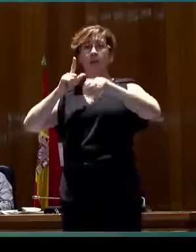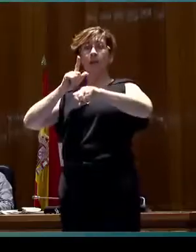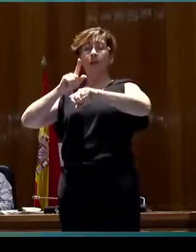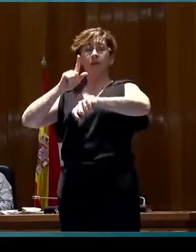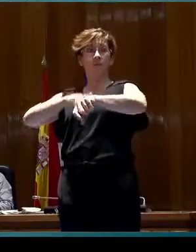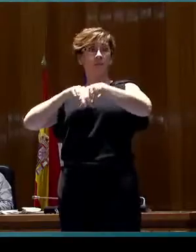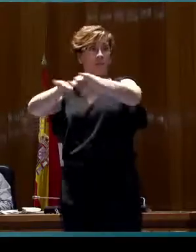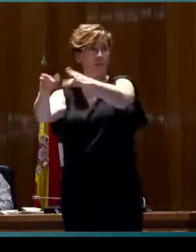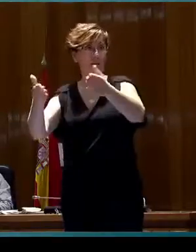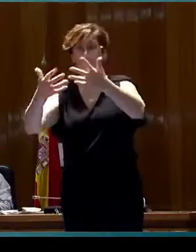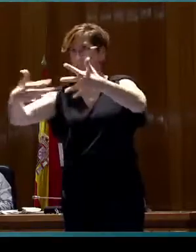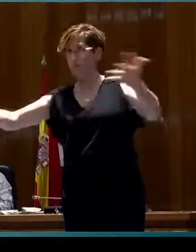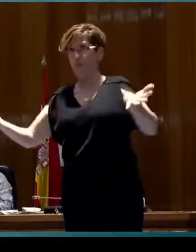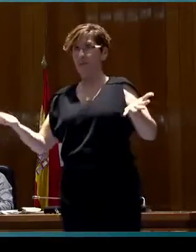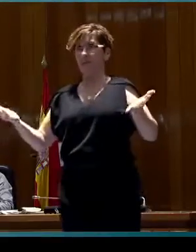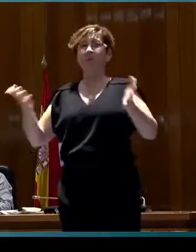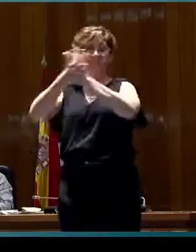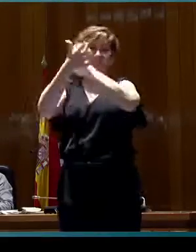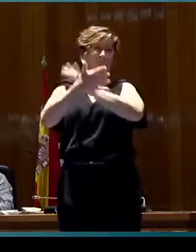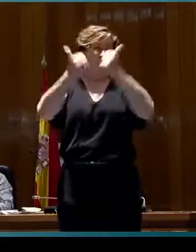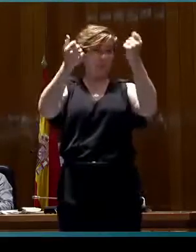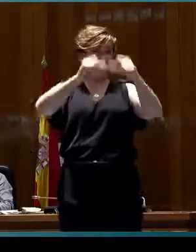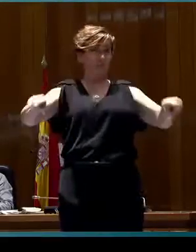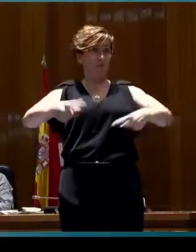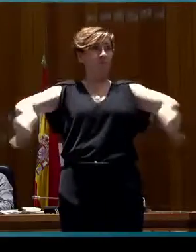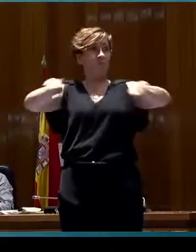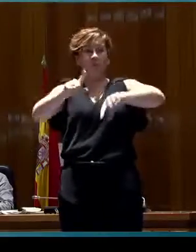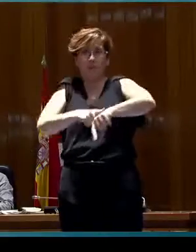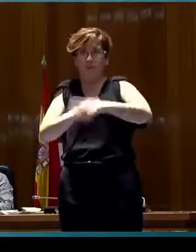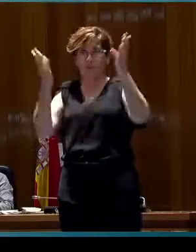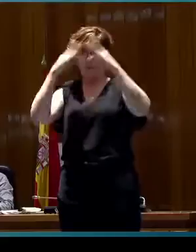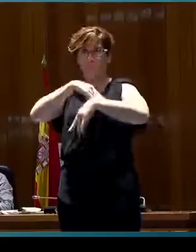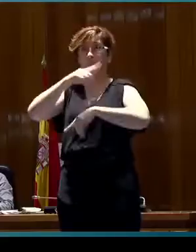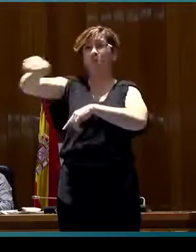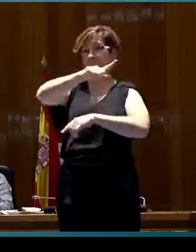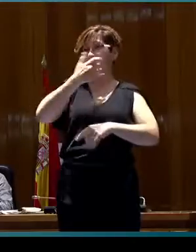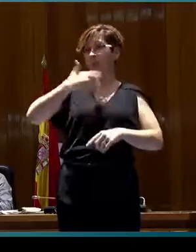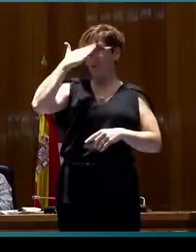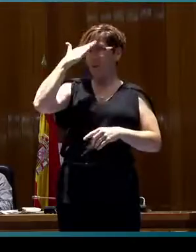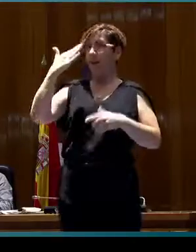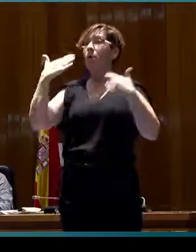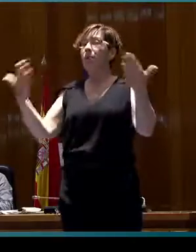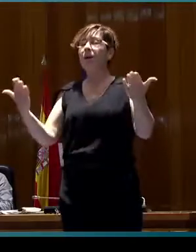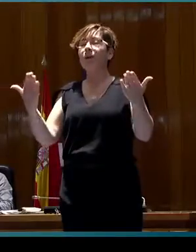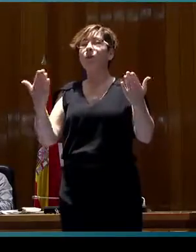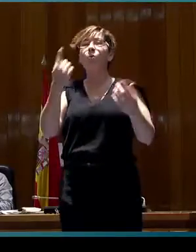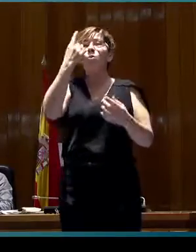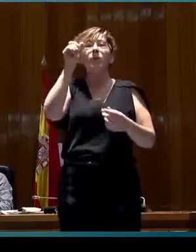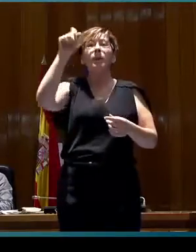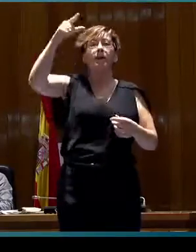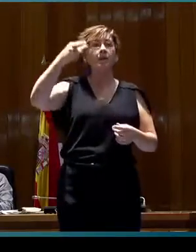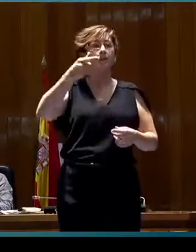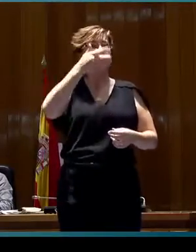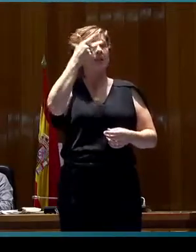etcétera, etcétera. Una serie de características que evidentemente no vamos aquí a repasar porque no da mucho tiempo, pero sí me interesa que se aprecie las